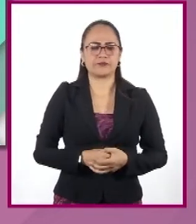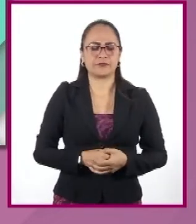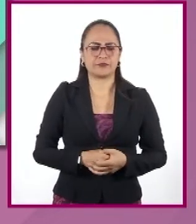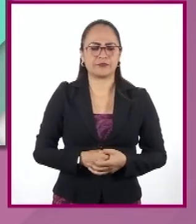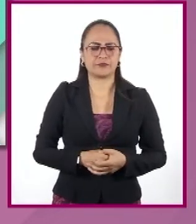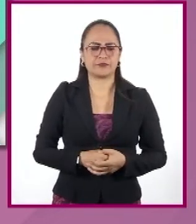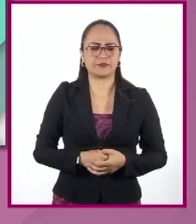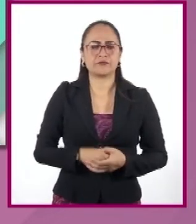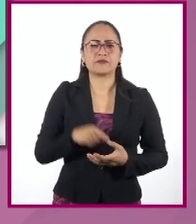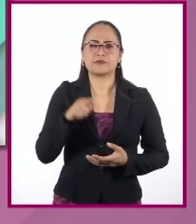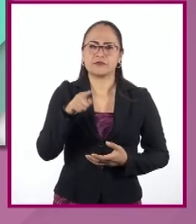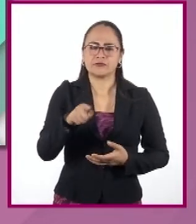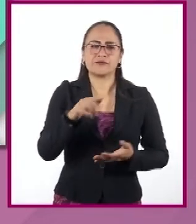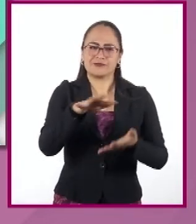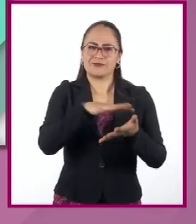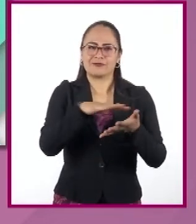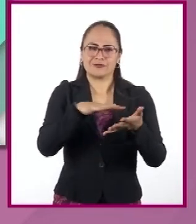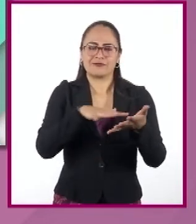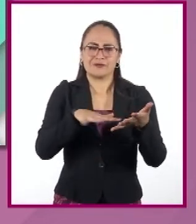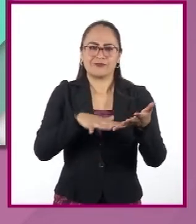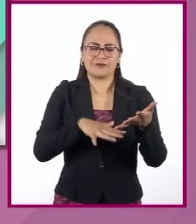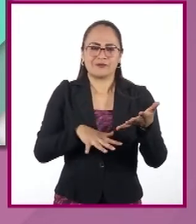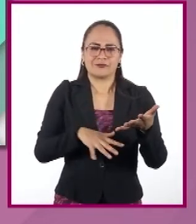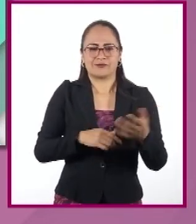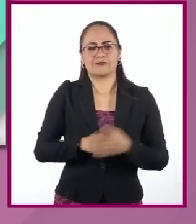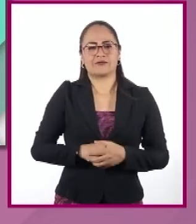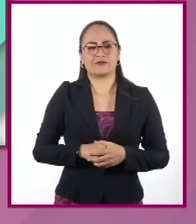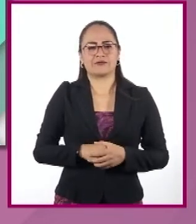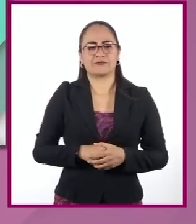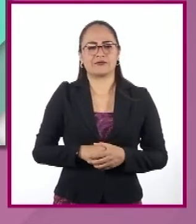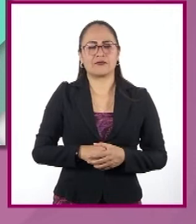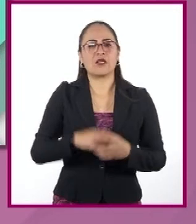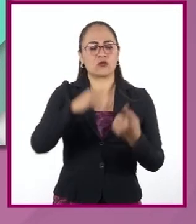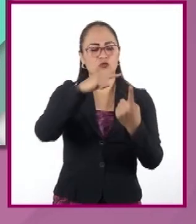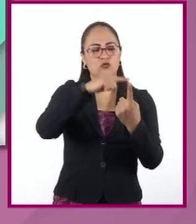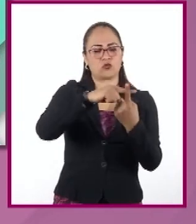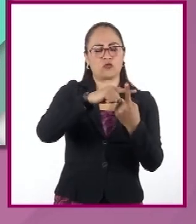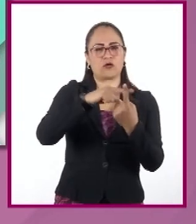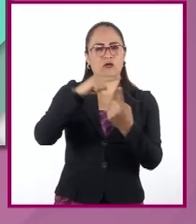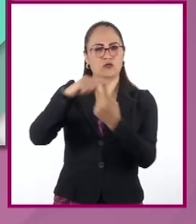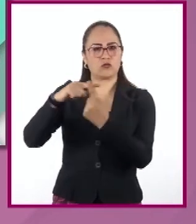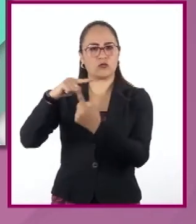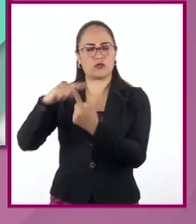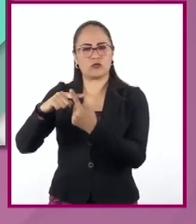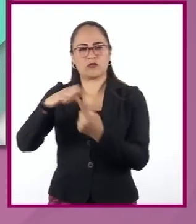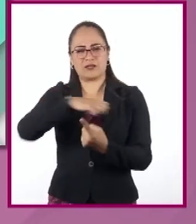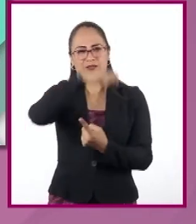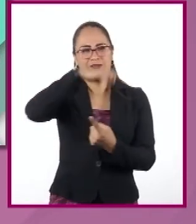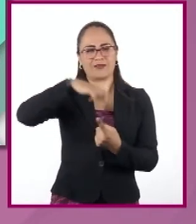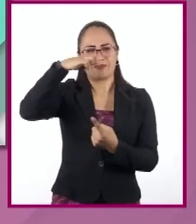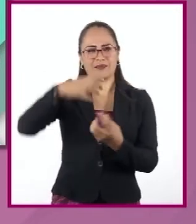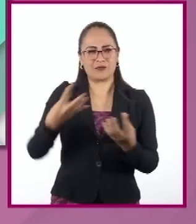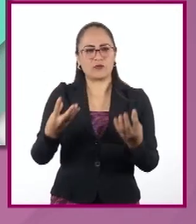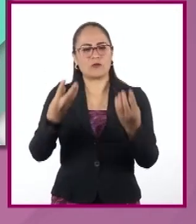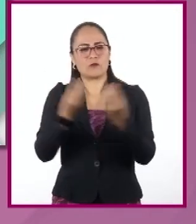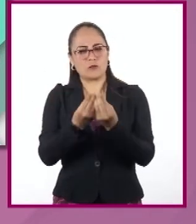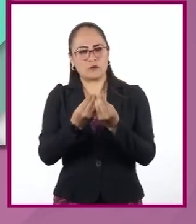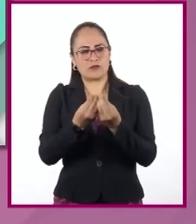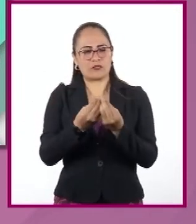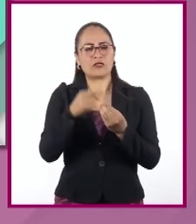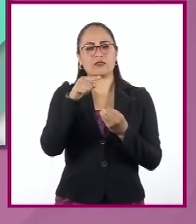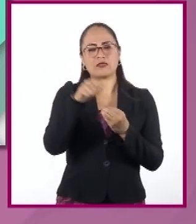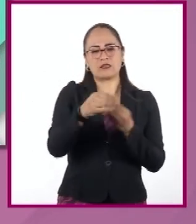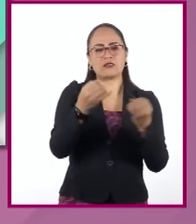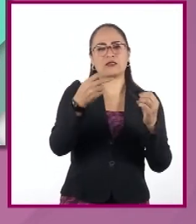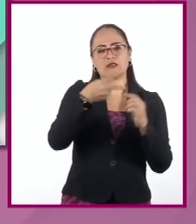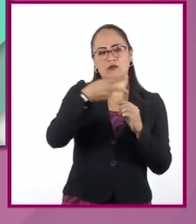Continuando con la lectura, esta nos dice que la suma de las tres edades es igual a la diferencia de 10 veces la